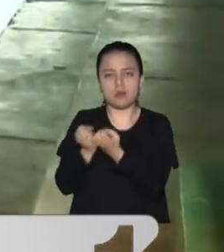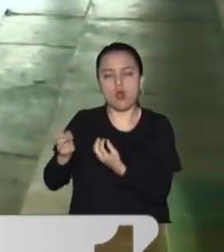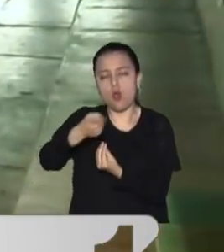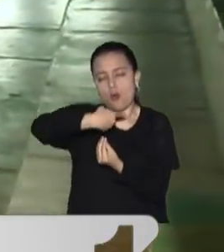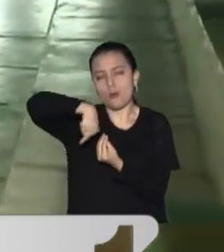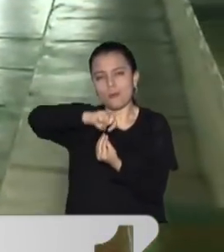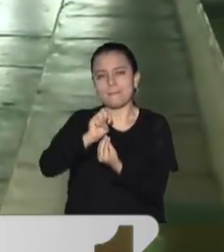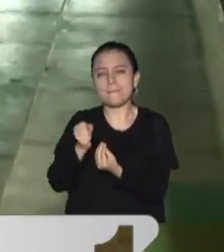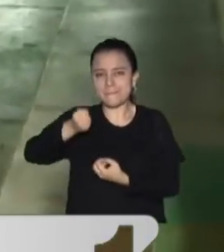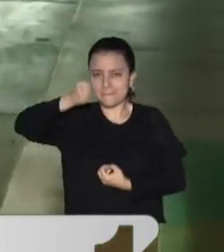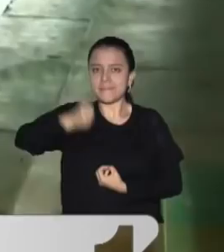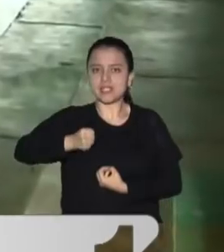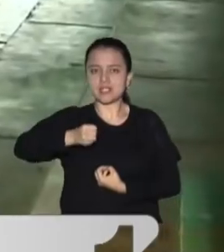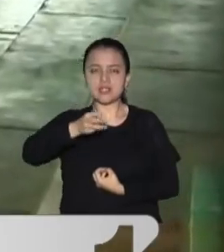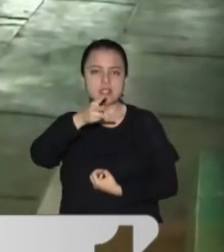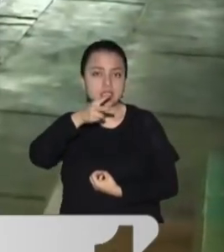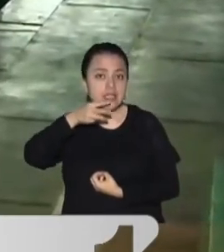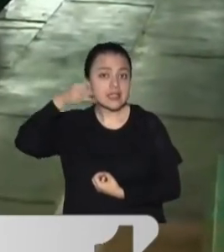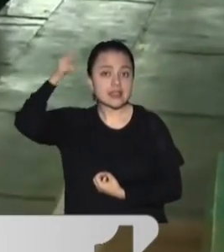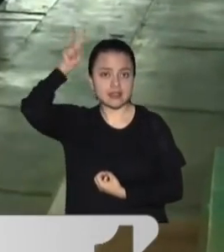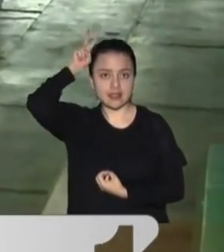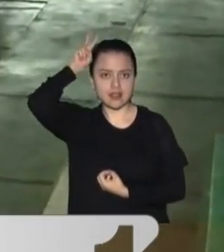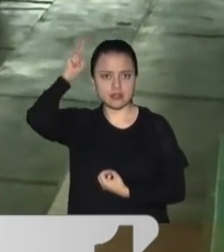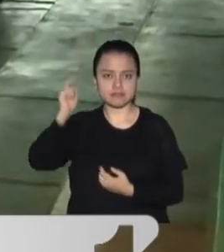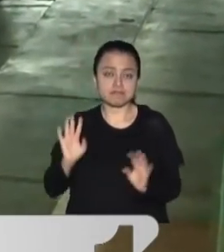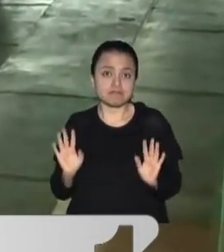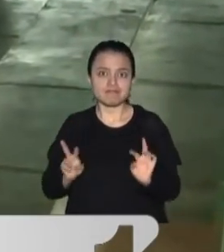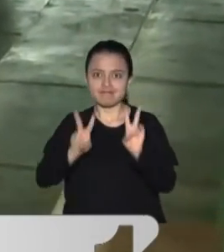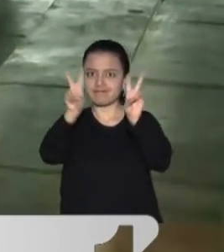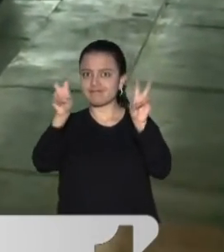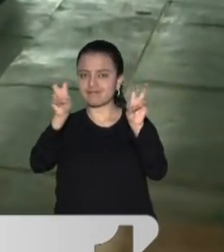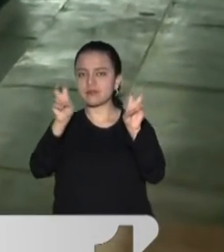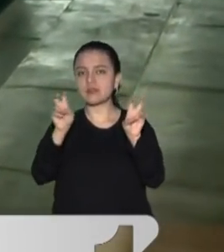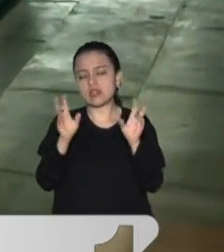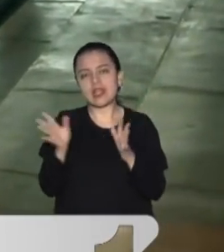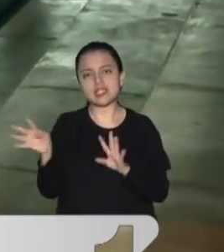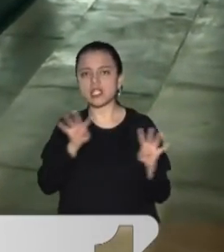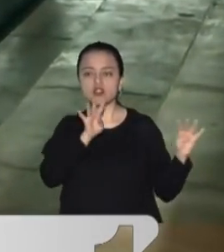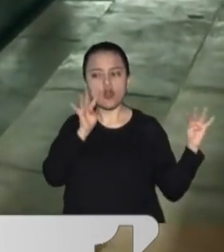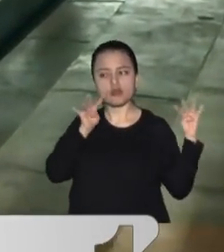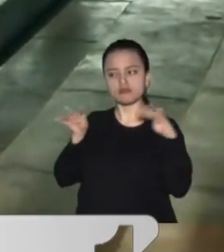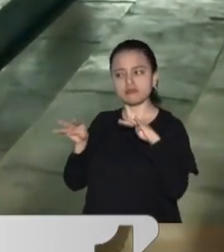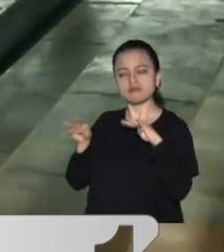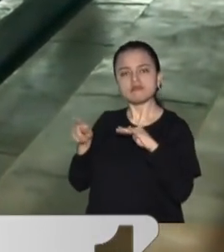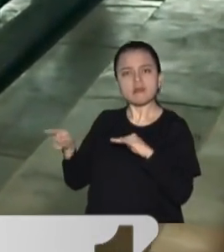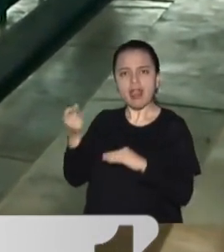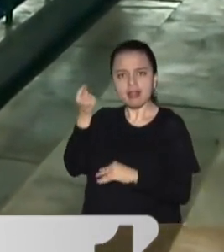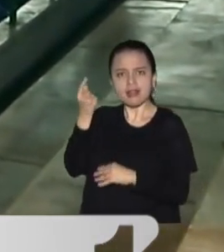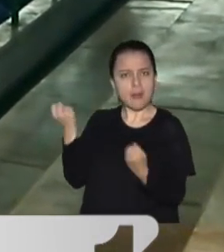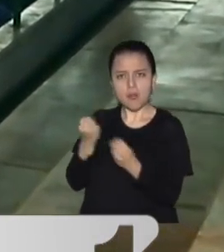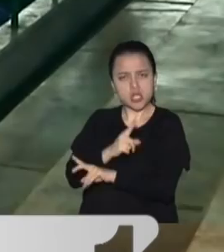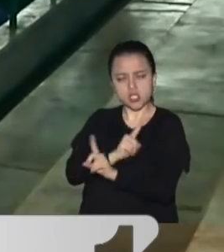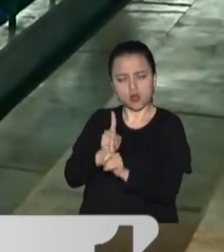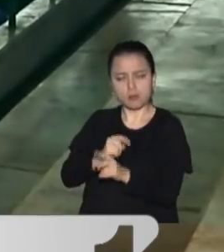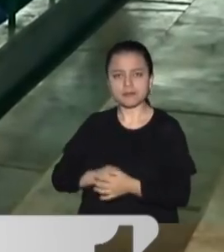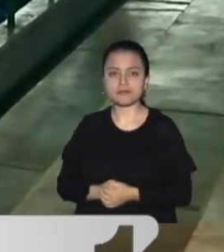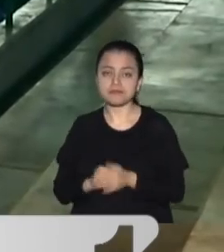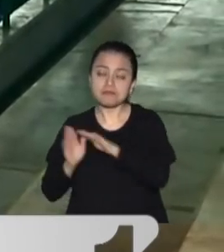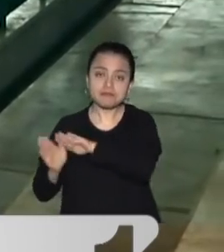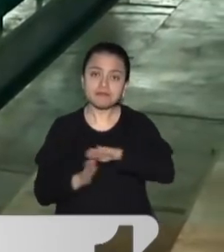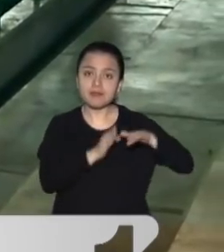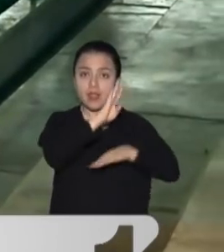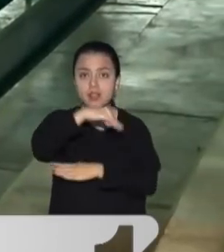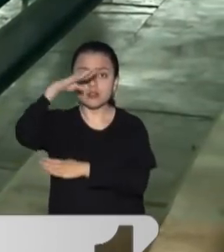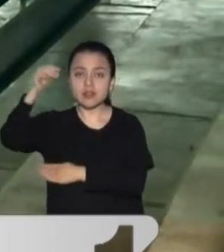este estigma, que ellos no son vándalos, que por el contrario vienen a pedir mayor atención para sus territorios. Y en otras noticias de la